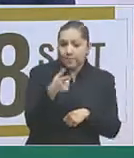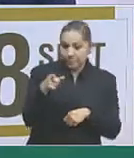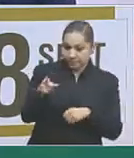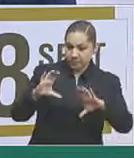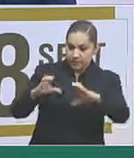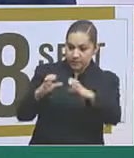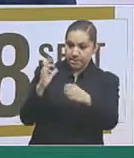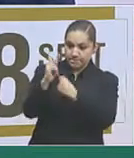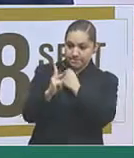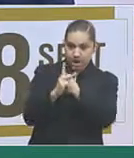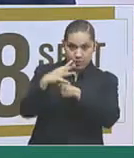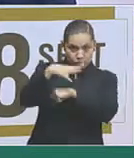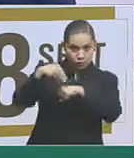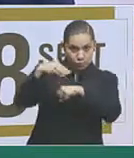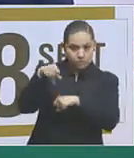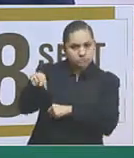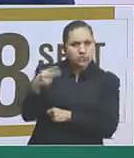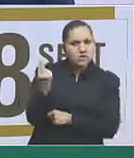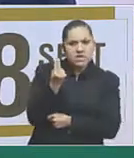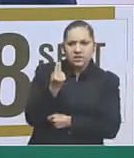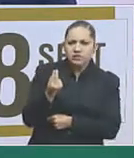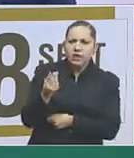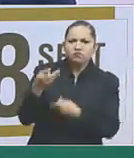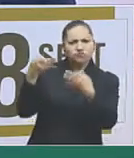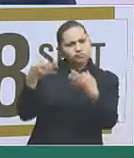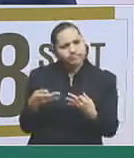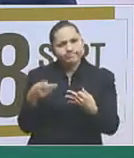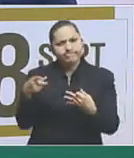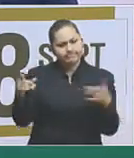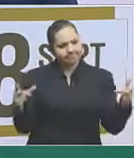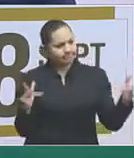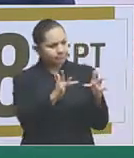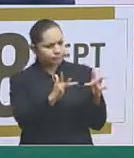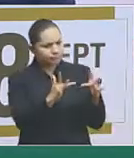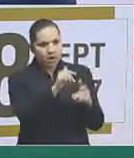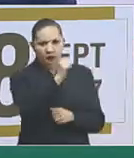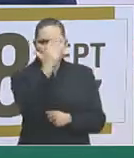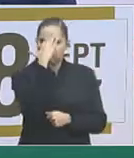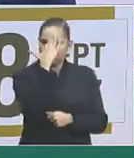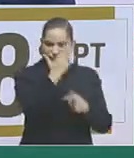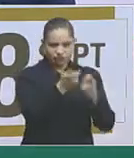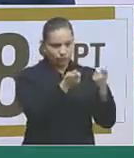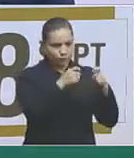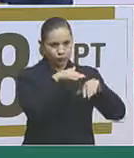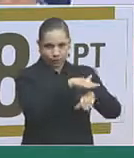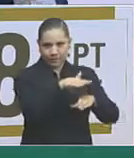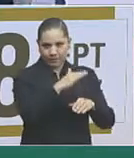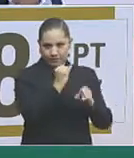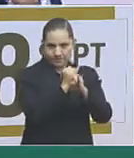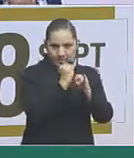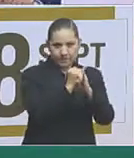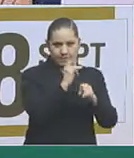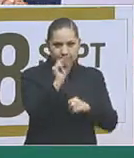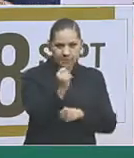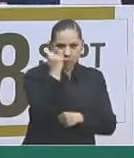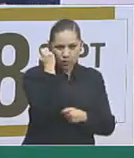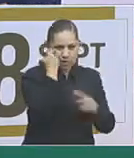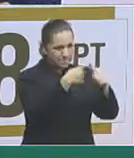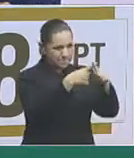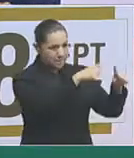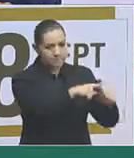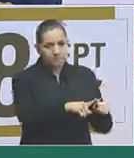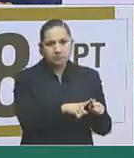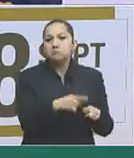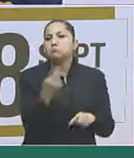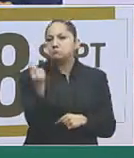una relación profesional directa diplomática con gigantes como estos resulta fundamental esto es el poder de las